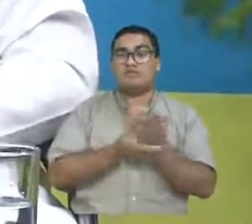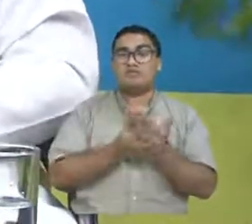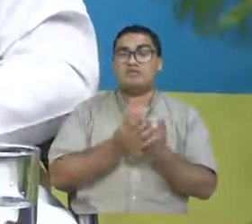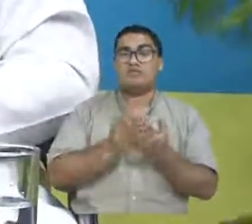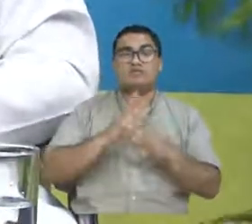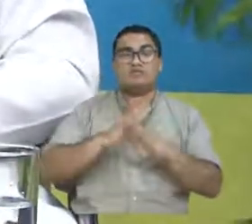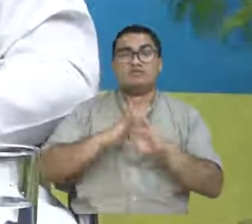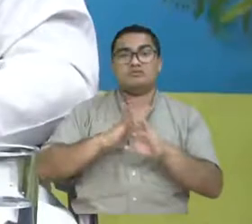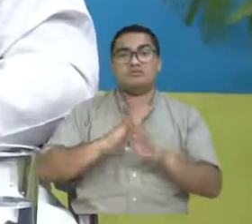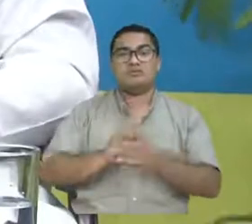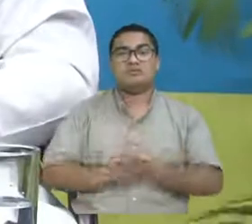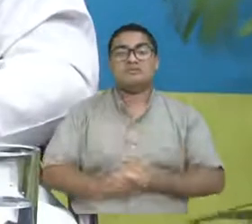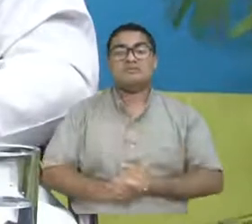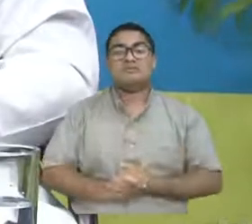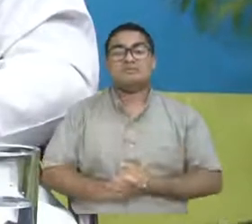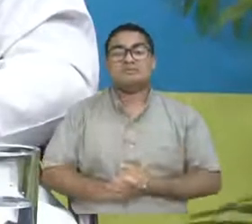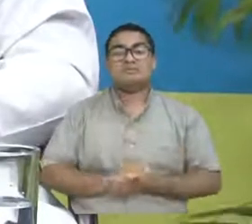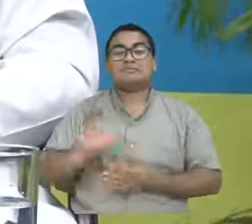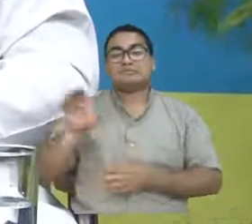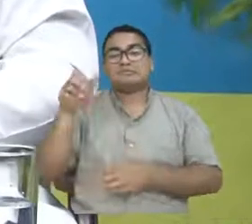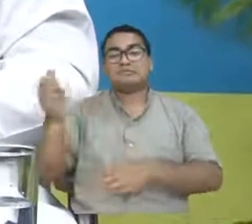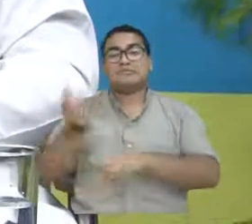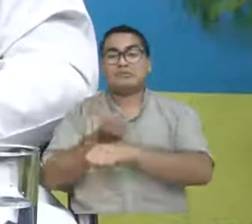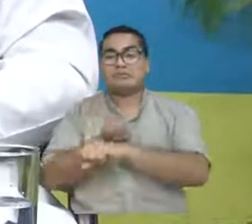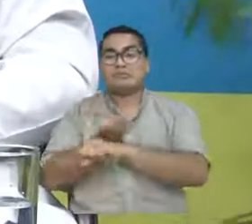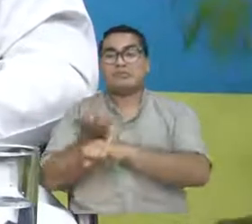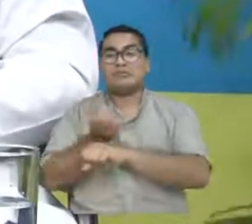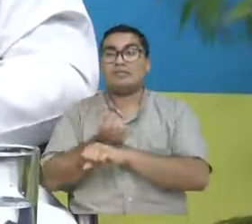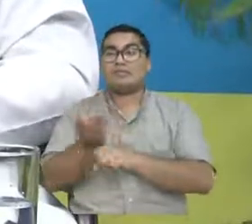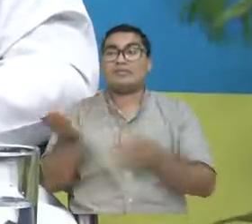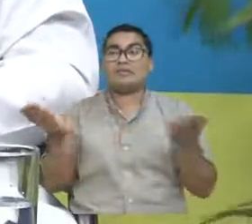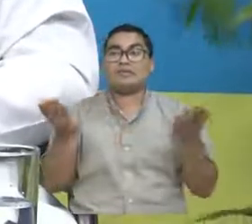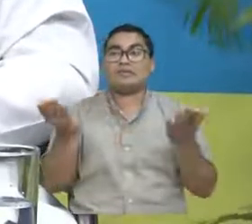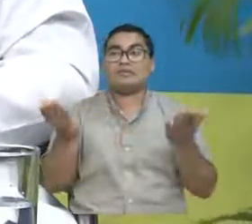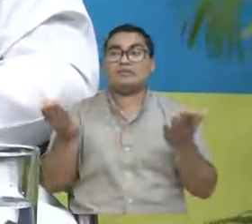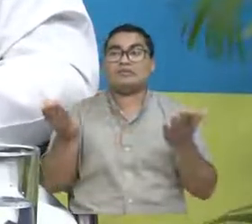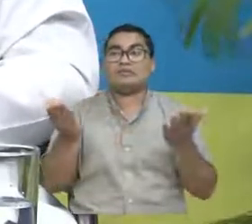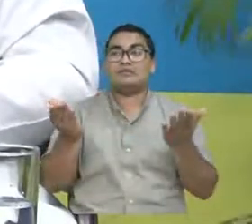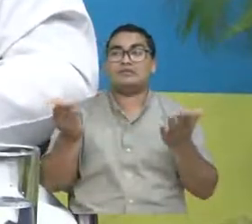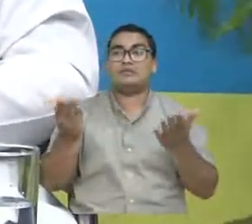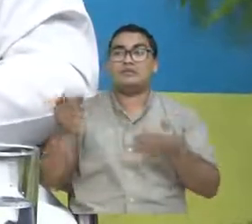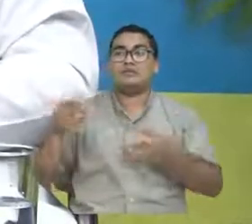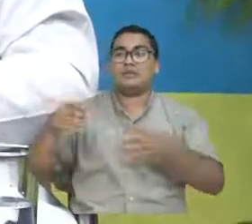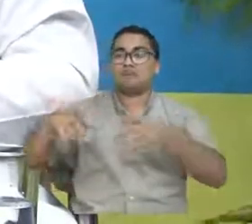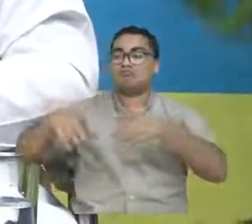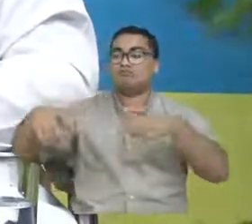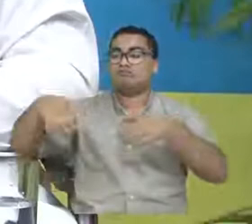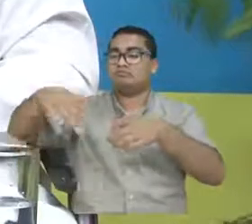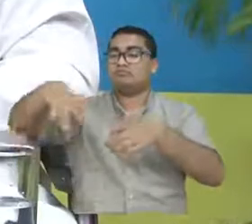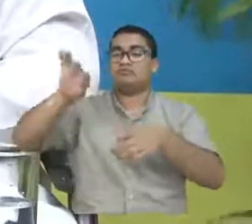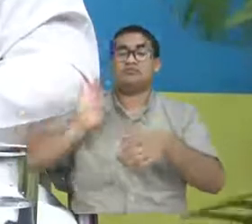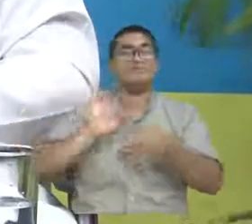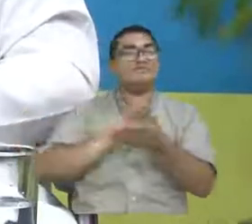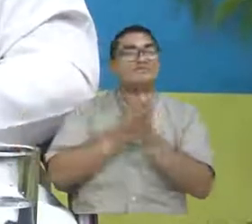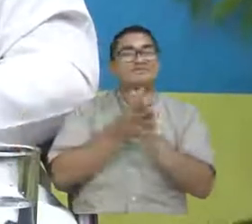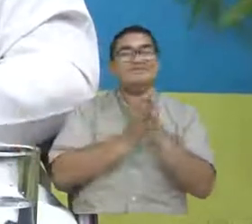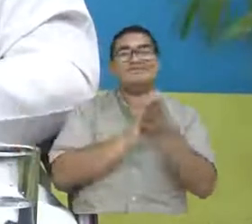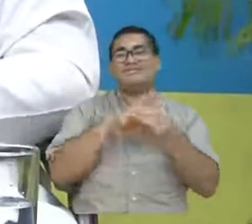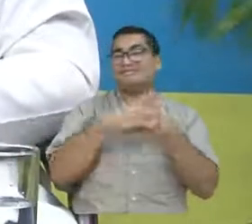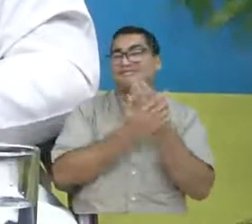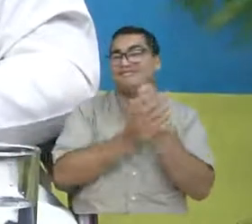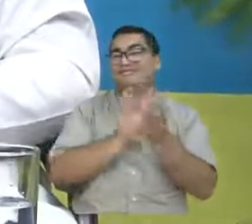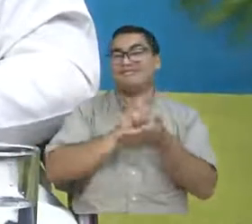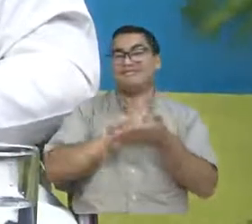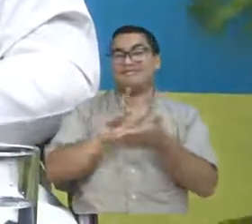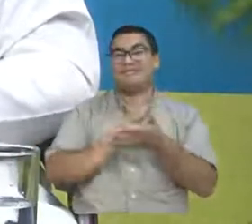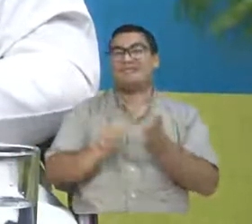las lesiones. Otra recomendación es utilizar algunas toallitas que son húmedas, que también son para desinfectar ciertas zonas. De